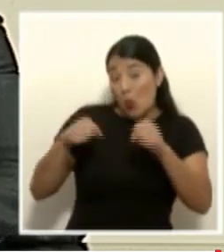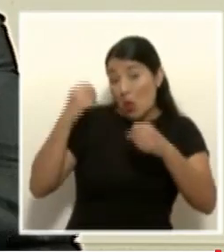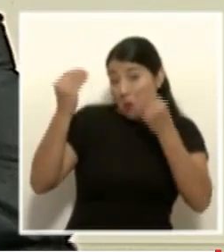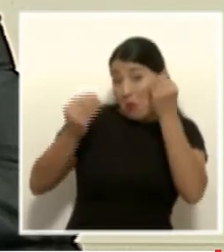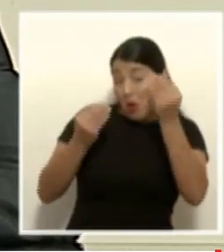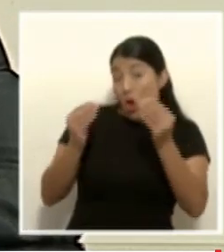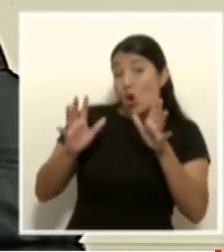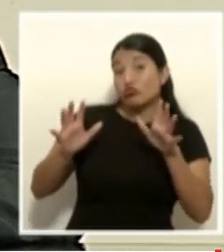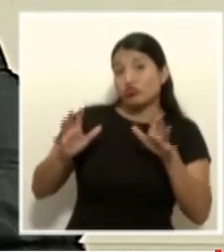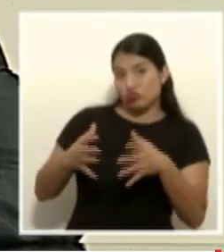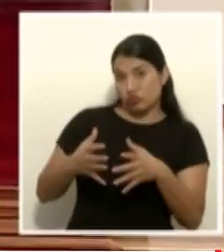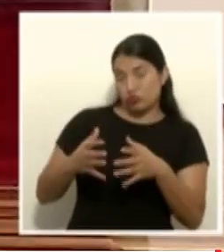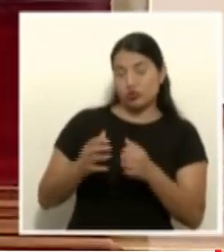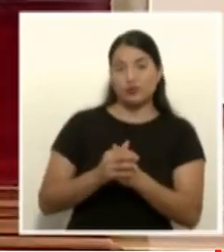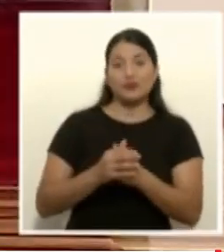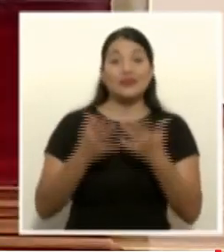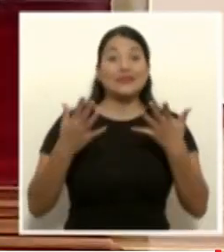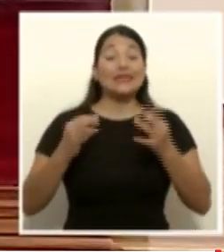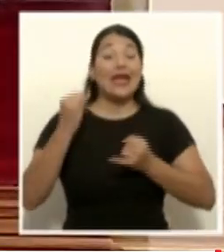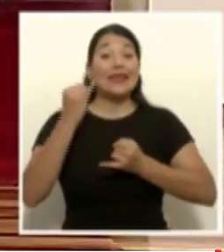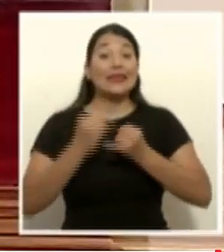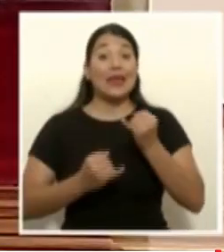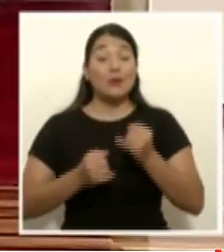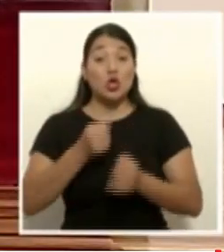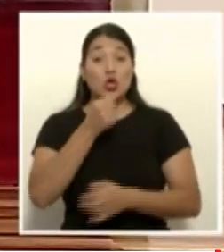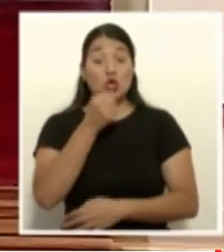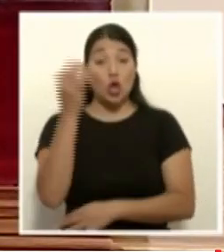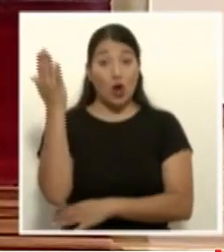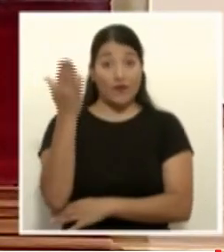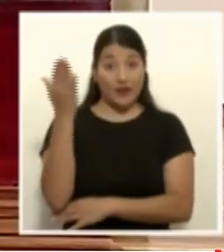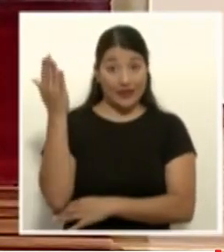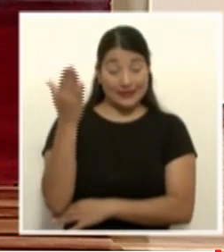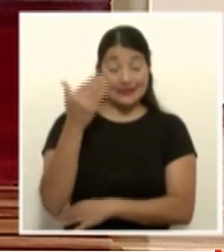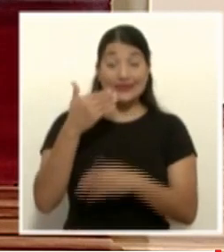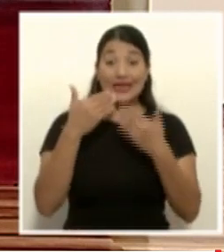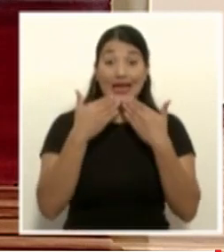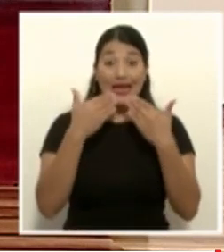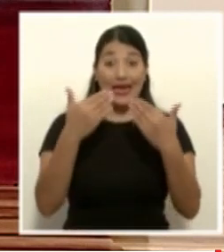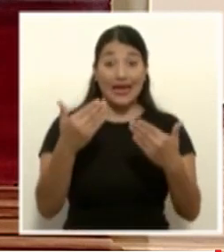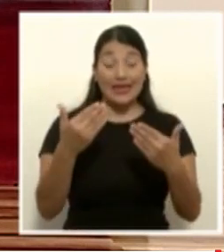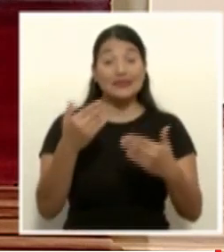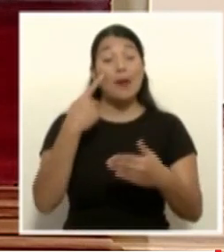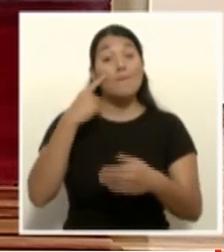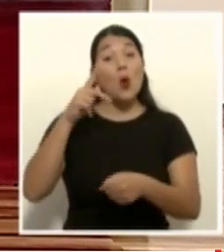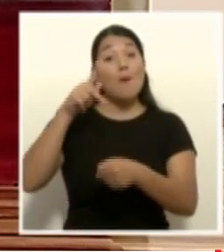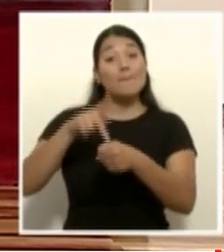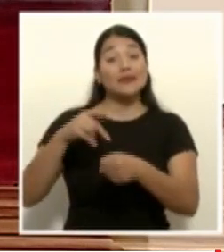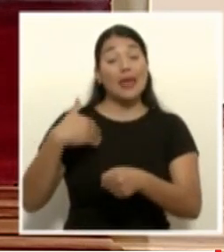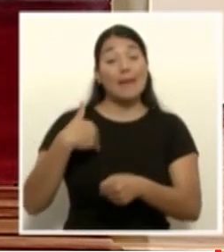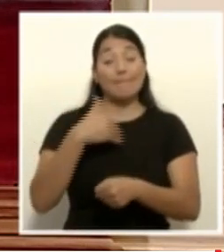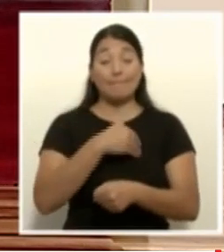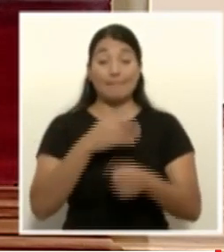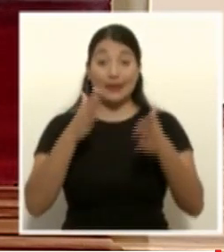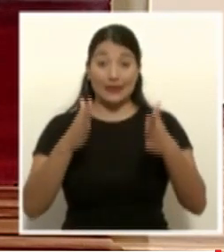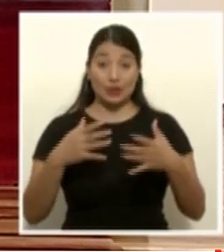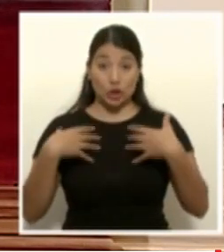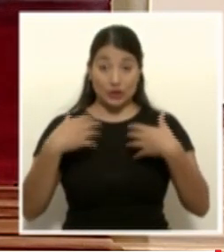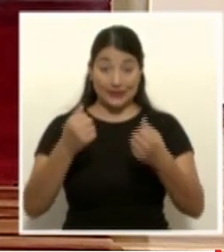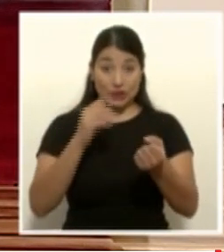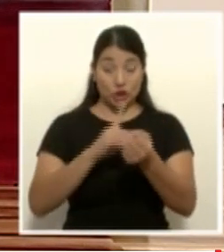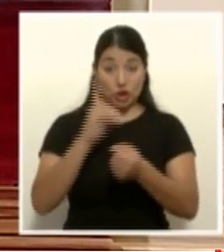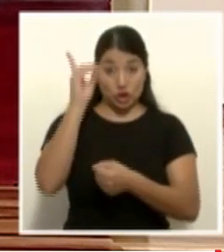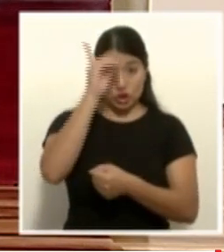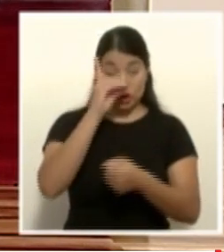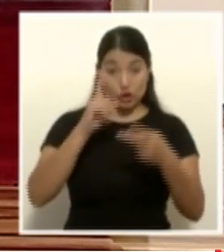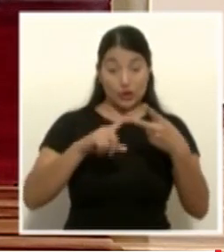positivo. Damos por concluida esta conferencia de prensa agradeciendo la participación del ministro de Salud, el doctor Daniel